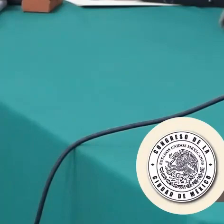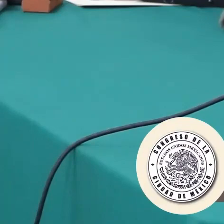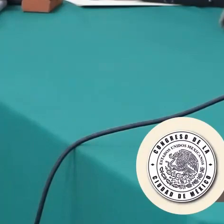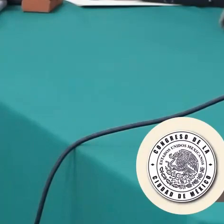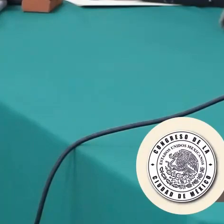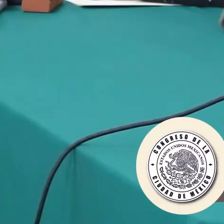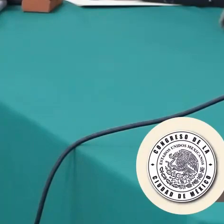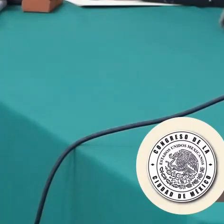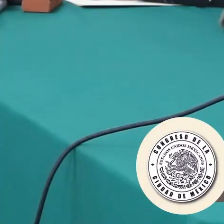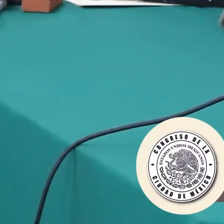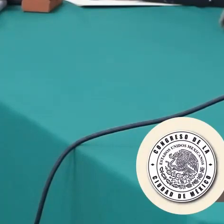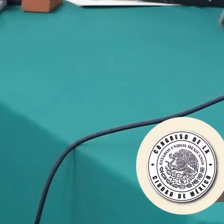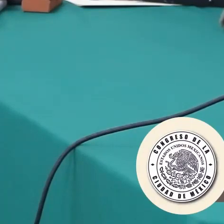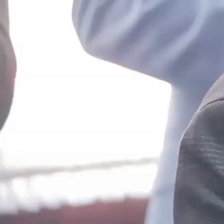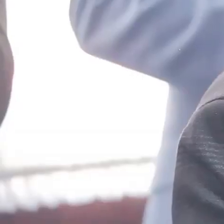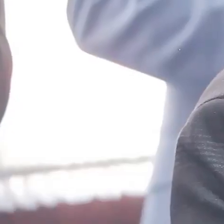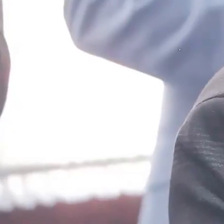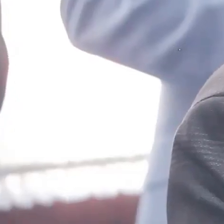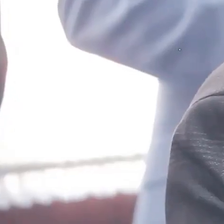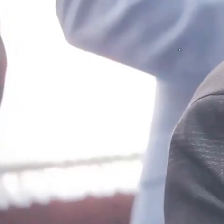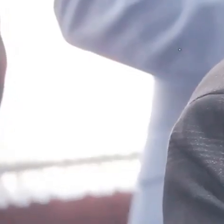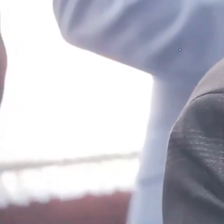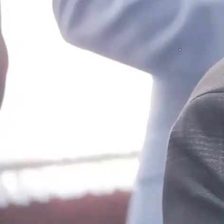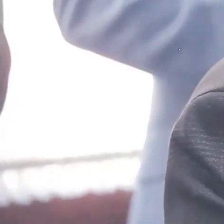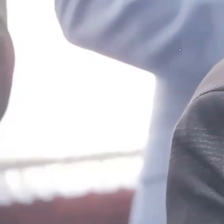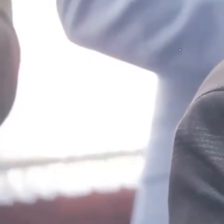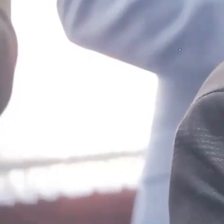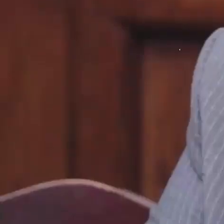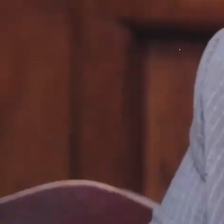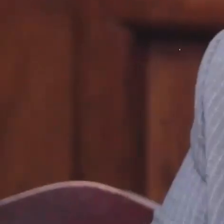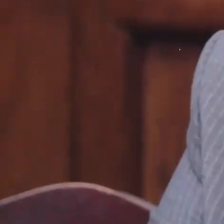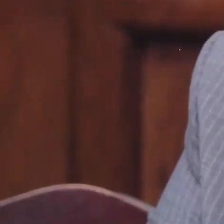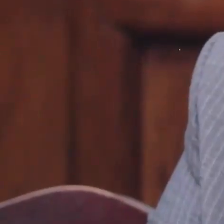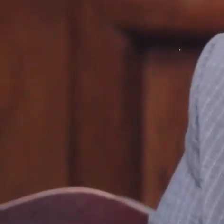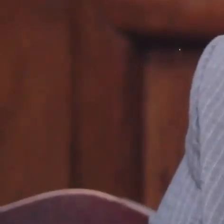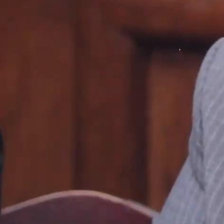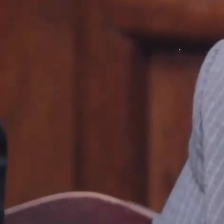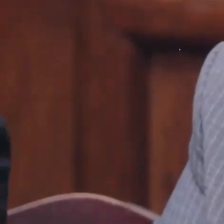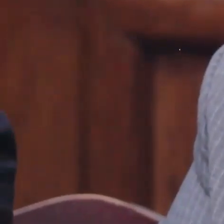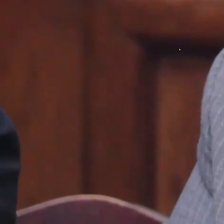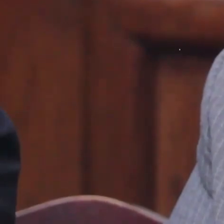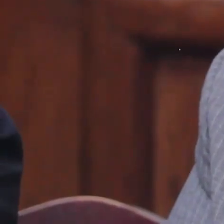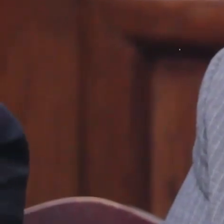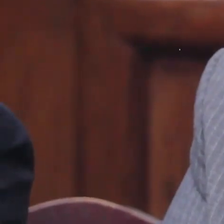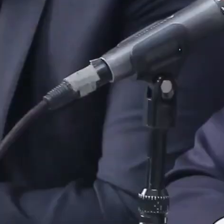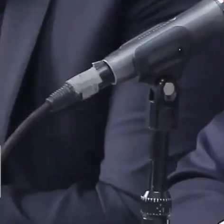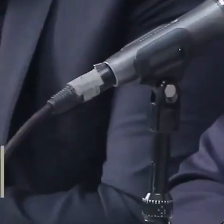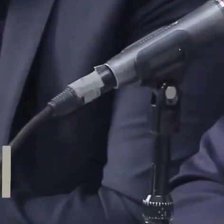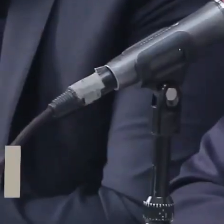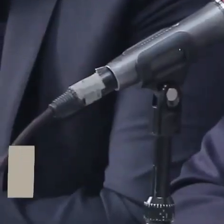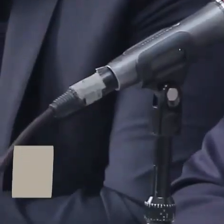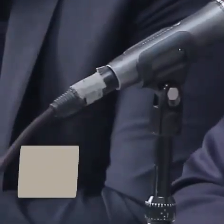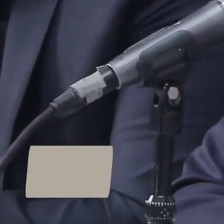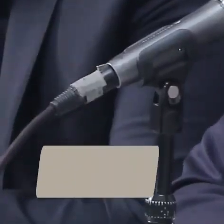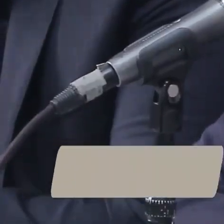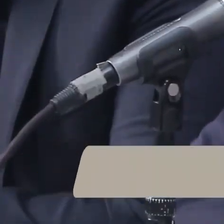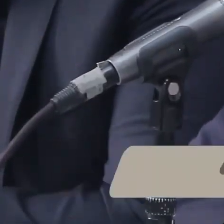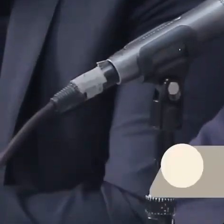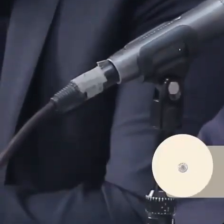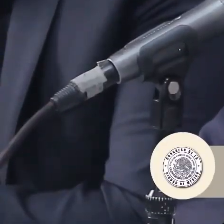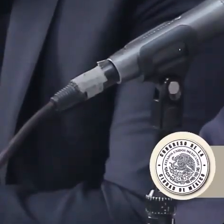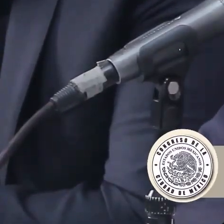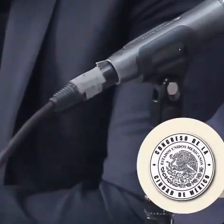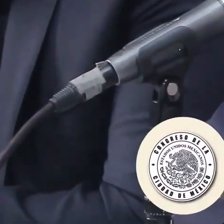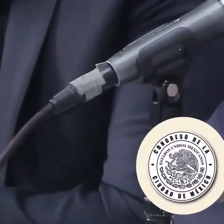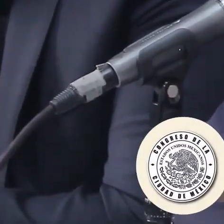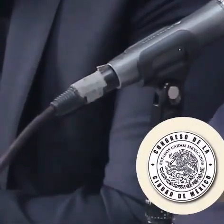de justicia pensado en el desarrollo del sistema de justicia oral y sistema de justicia digital. Estamos seguros